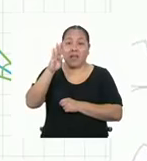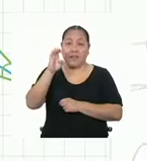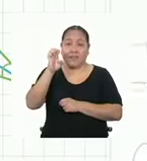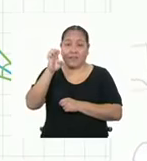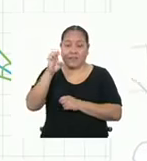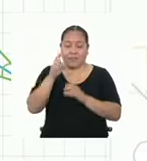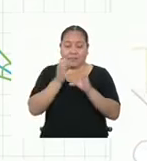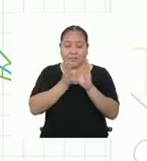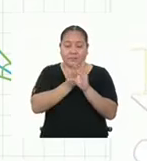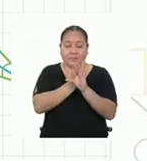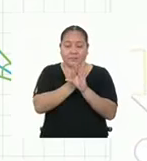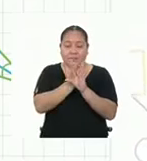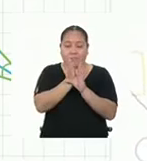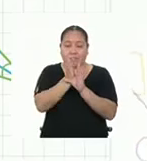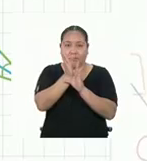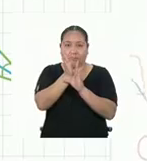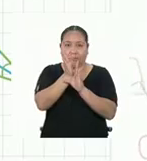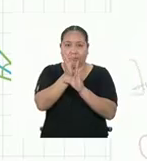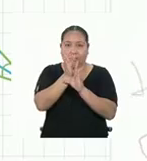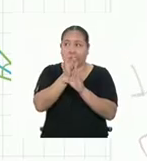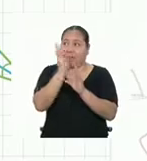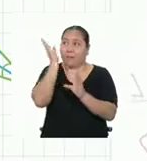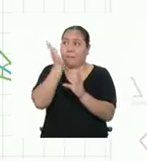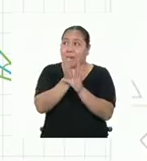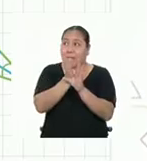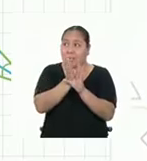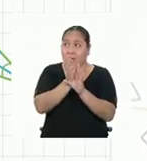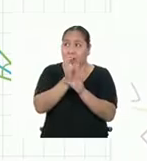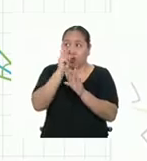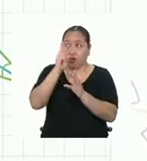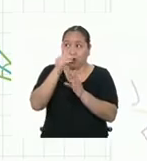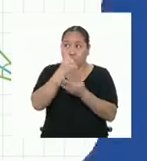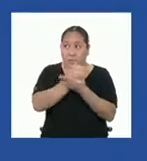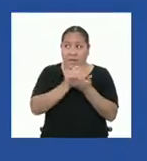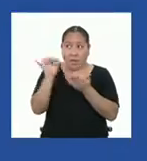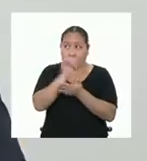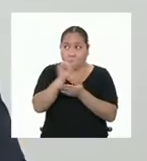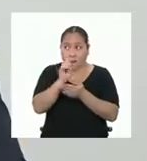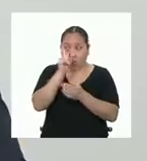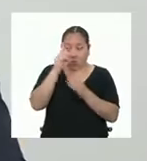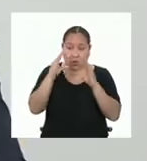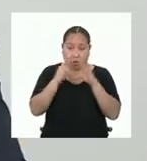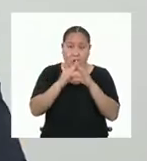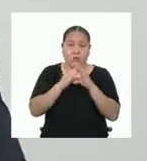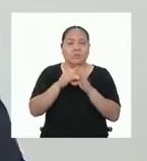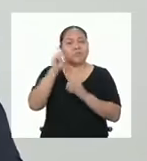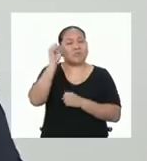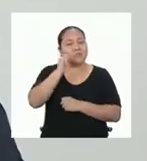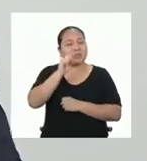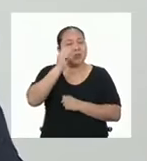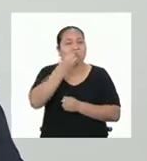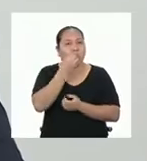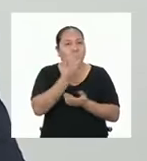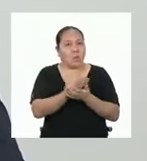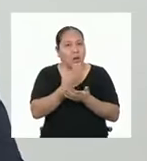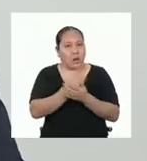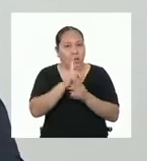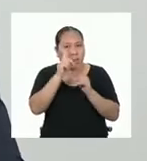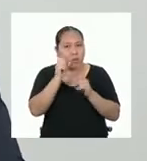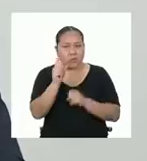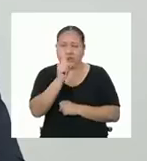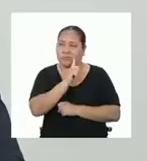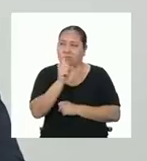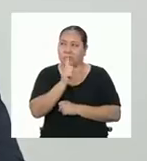entonces es como la línea que divide en dos partes iguales un triángulo ¡Qué buena pregunta! Pero no